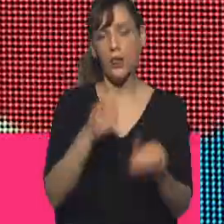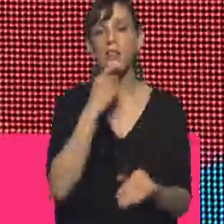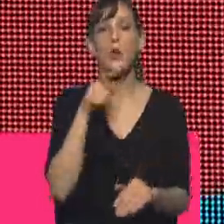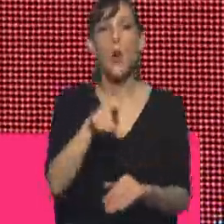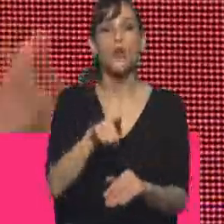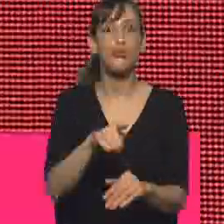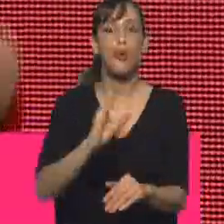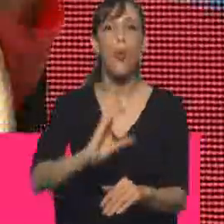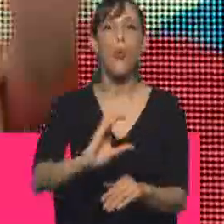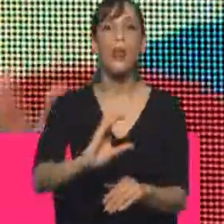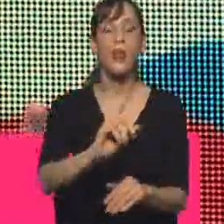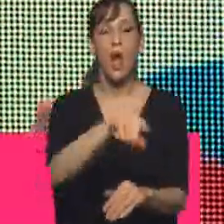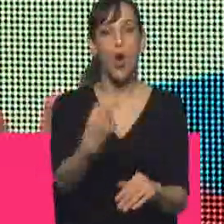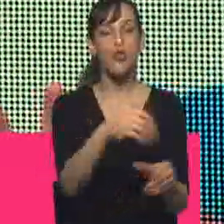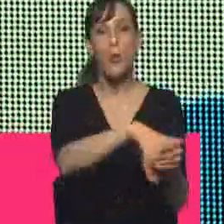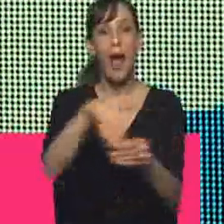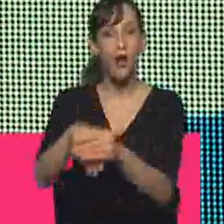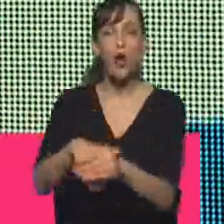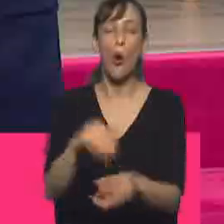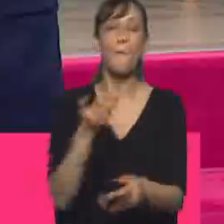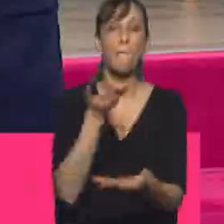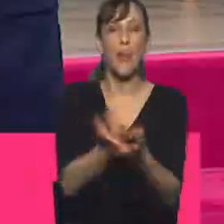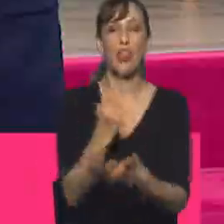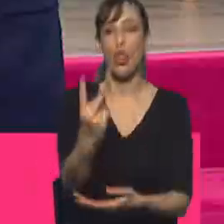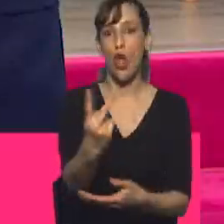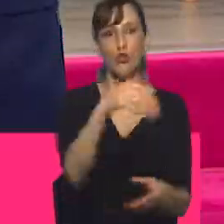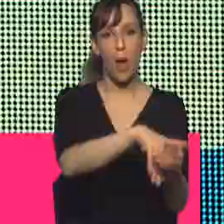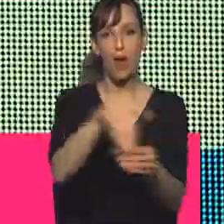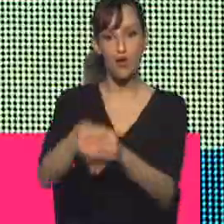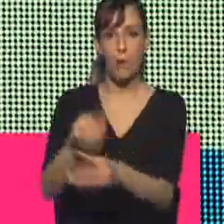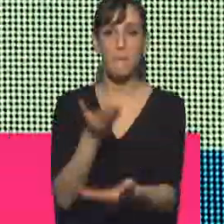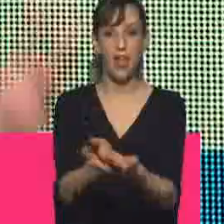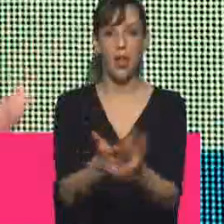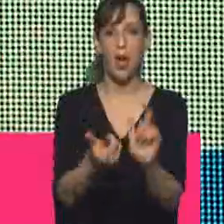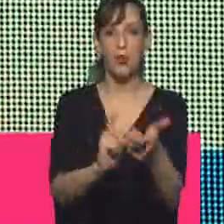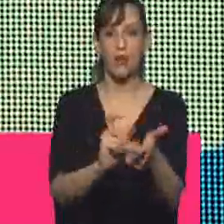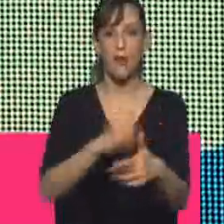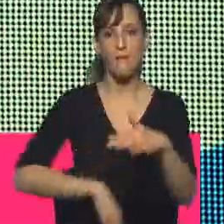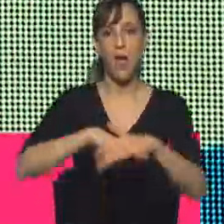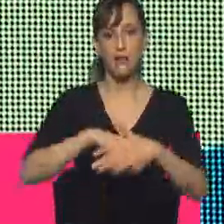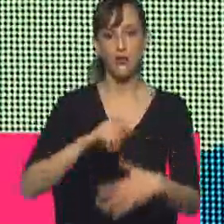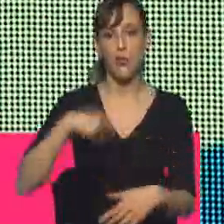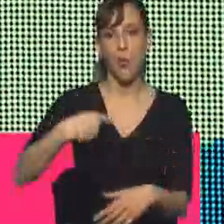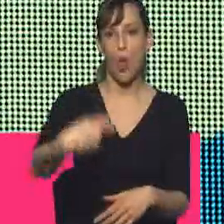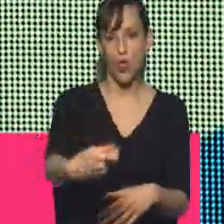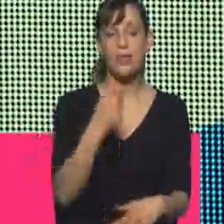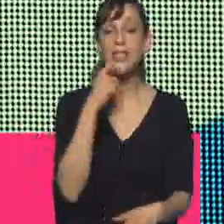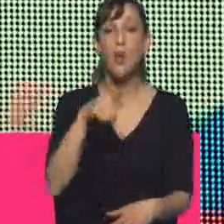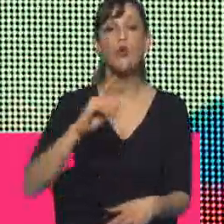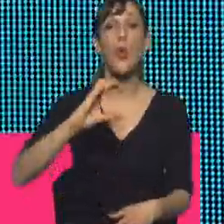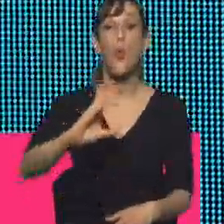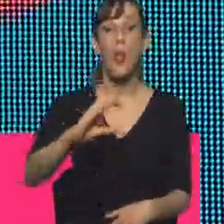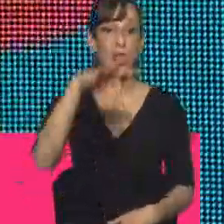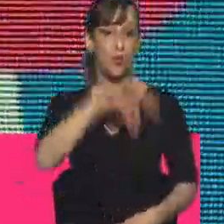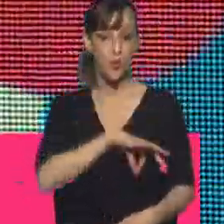de un banco, decíselo en los dos bancos, ¿no? Claro. Pedí en los dos bancos que te actualicen el límite de tarjeta. Y si tenés cuenta sueldo, suponete es